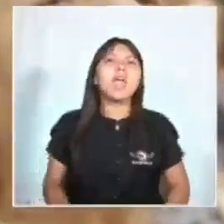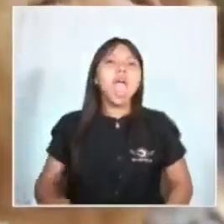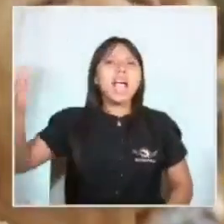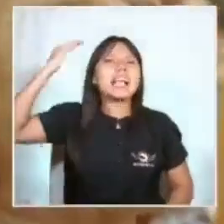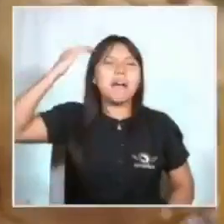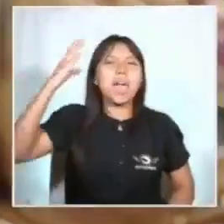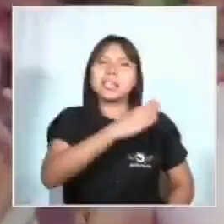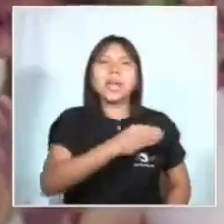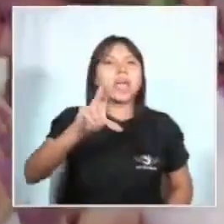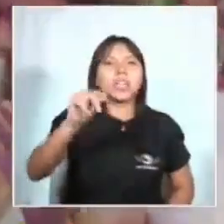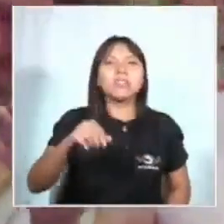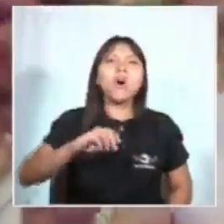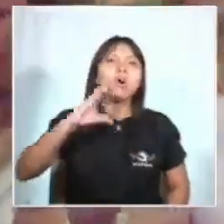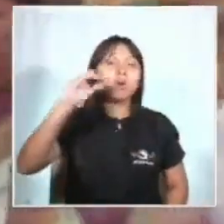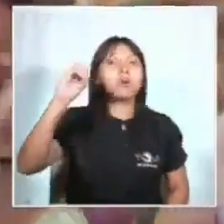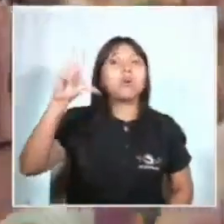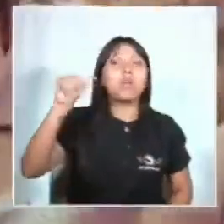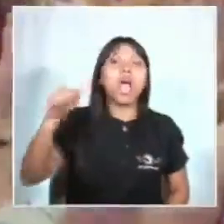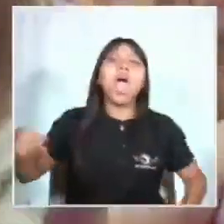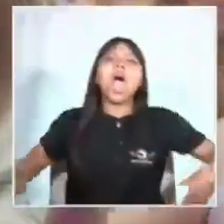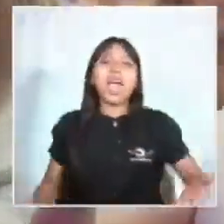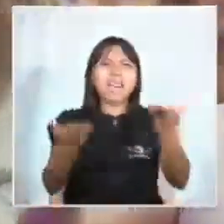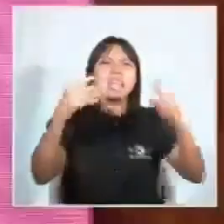cola. Arriba y no abajo.